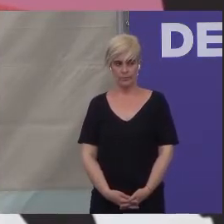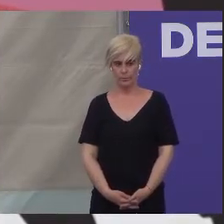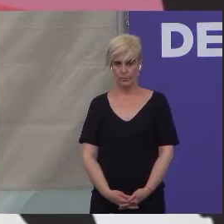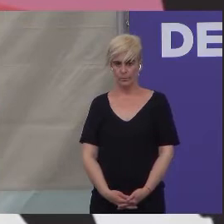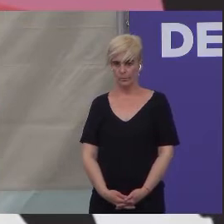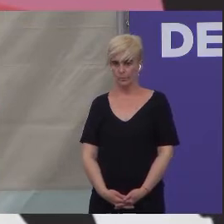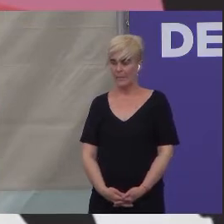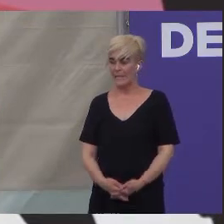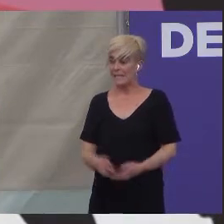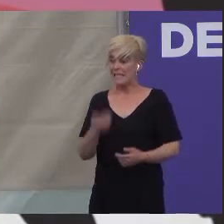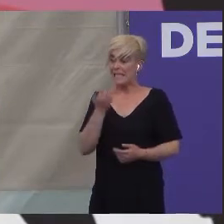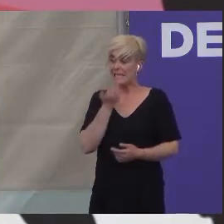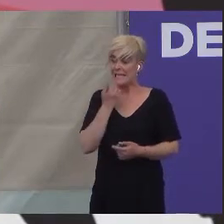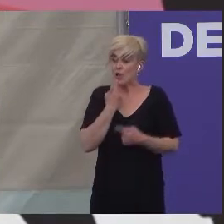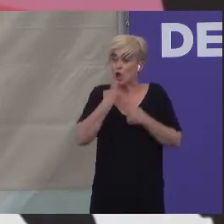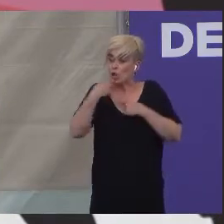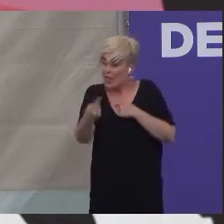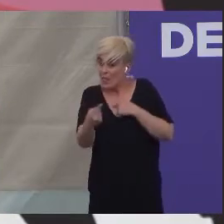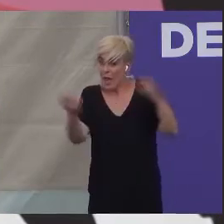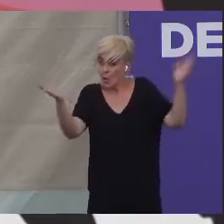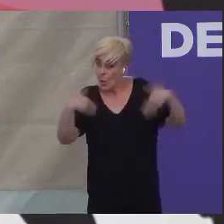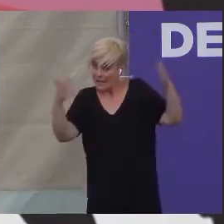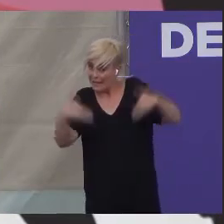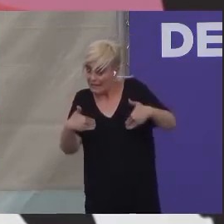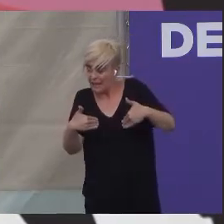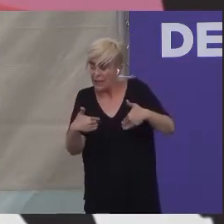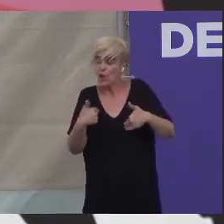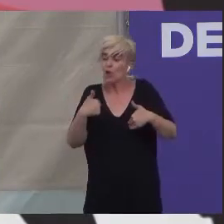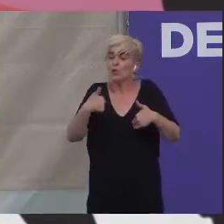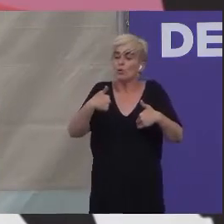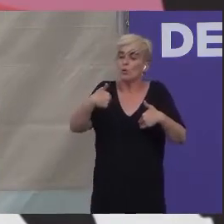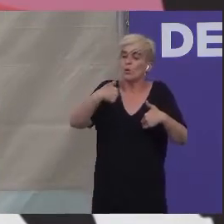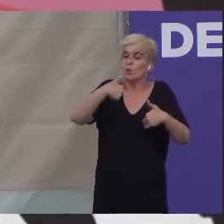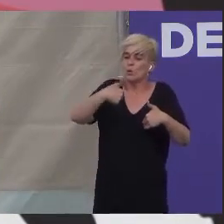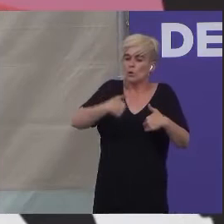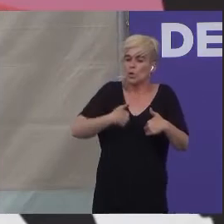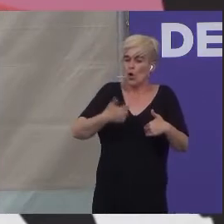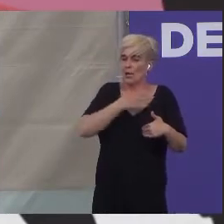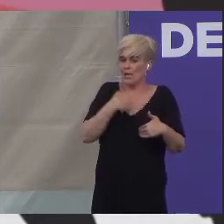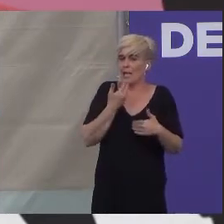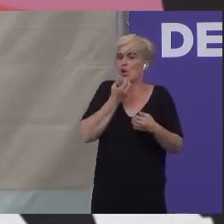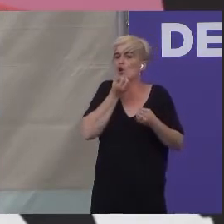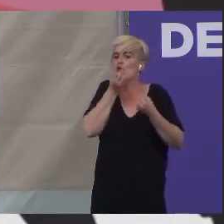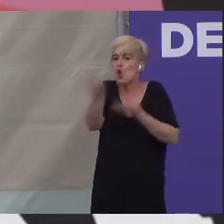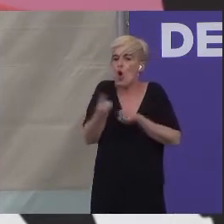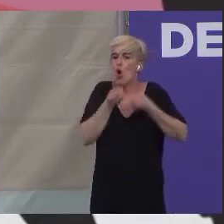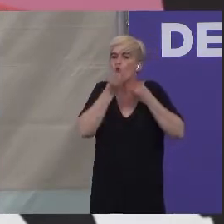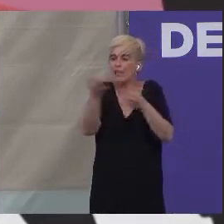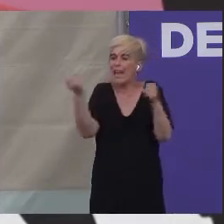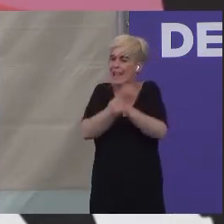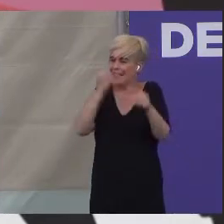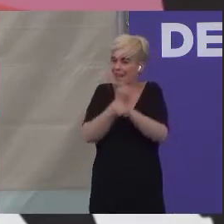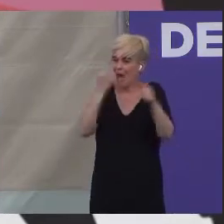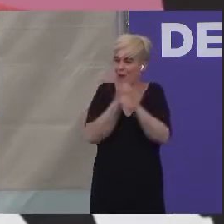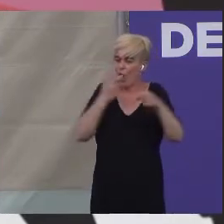Como lo que no se nombra no existe, quiero nombrar la labor del Círculo de Feminismos y LGTBI del País